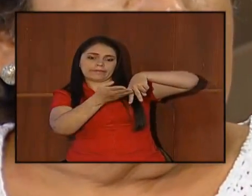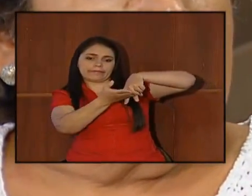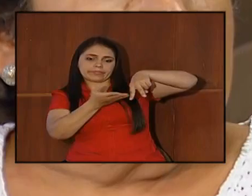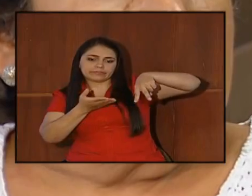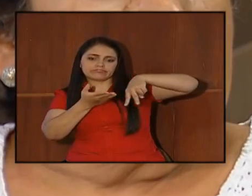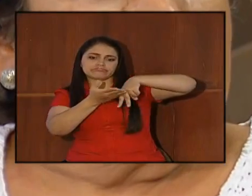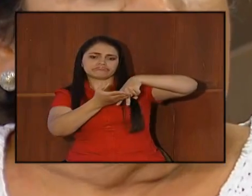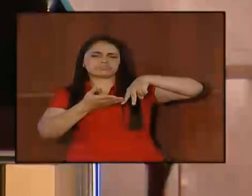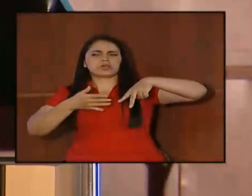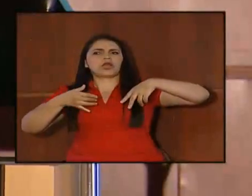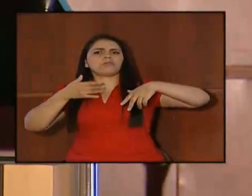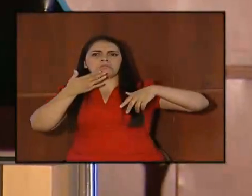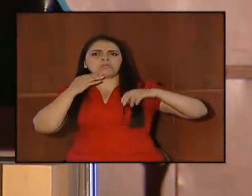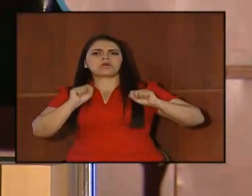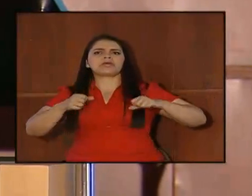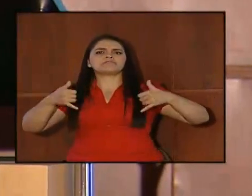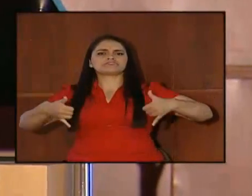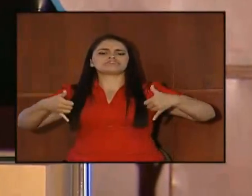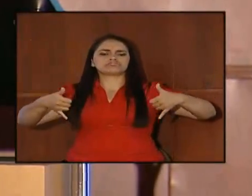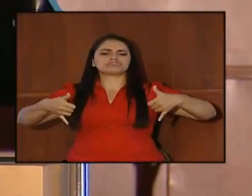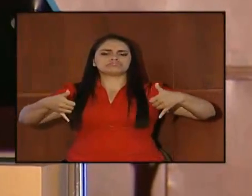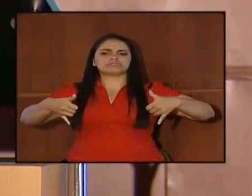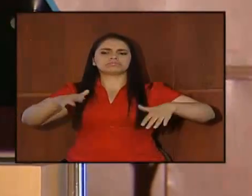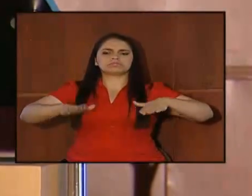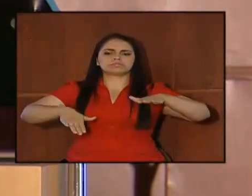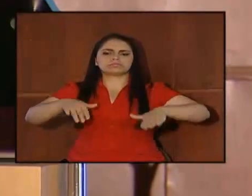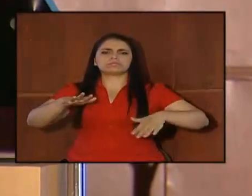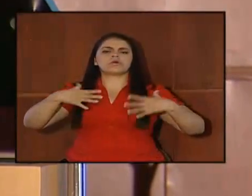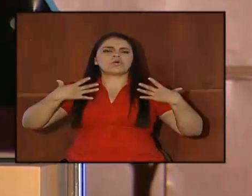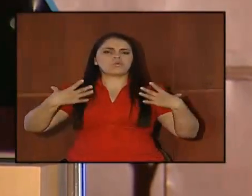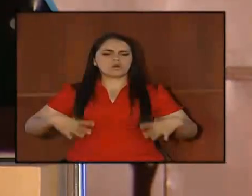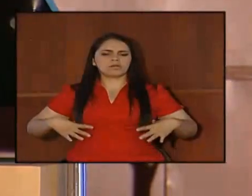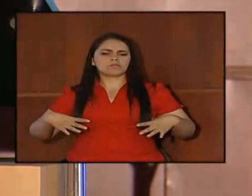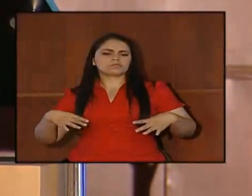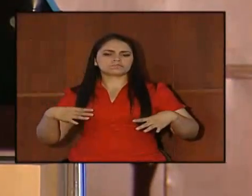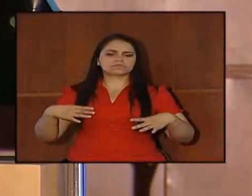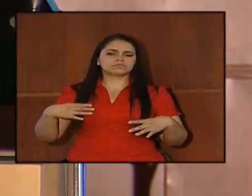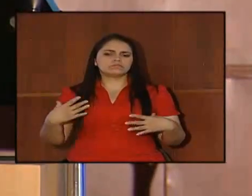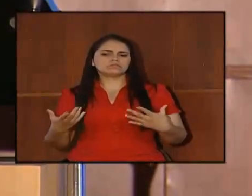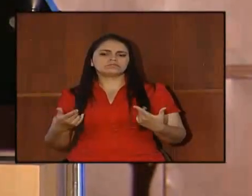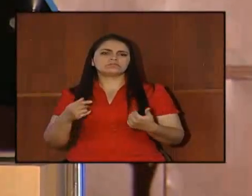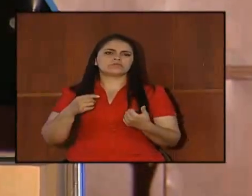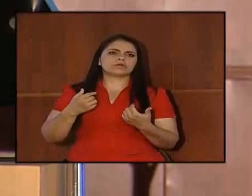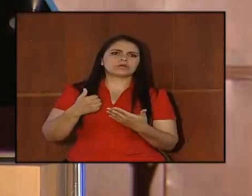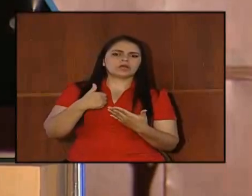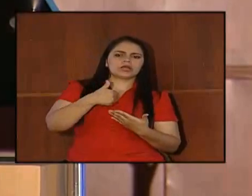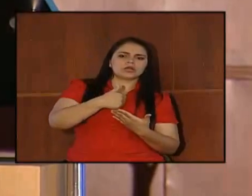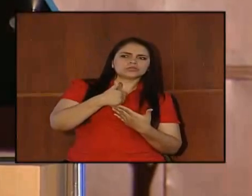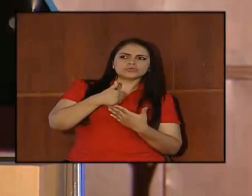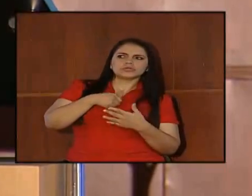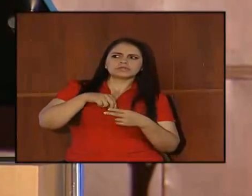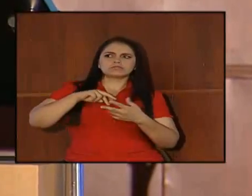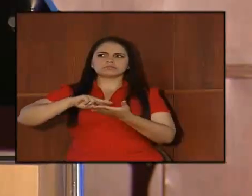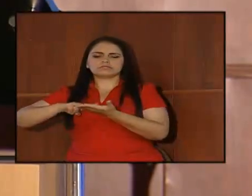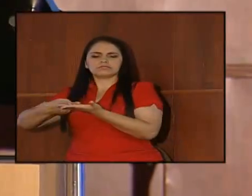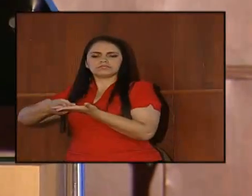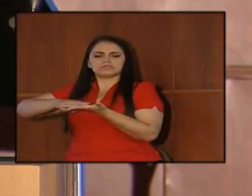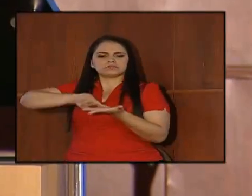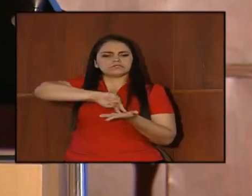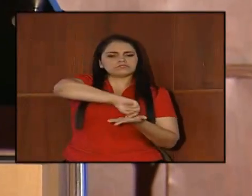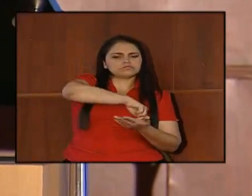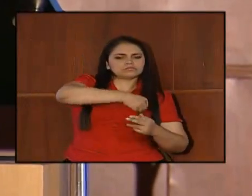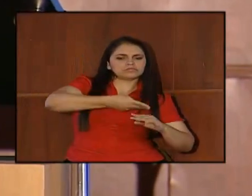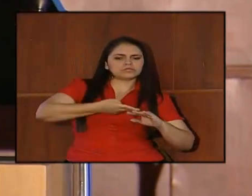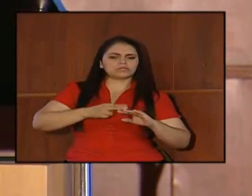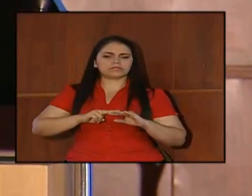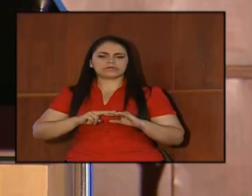dirá, por lo menos puede moverse todavía, entonces le permite que se ayude a voltear, pero una persona